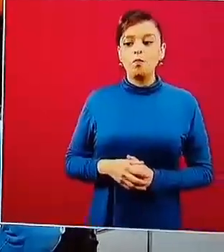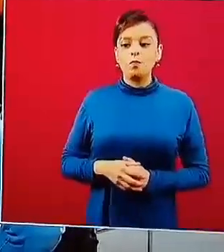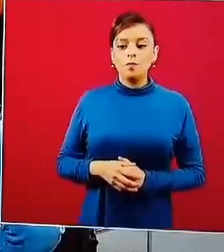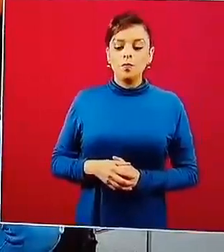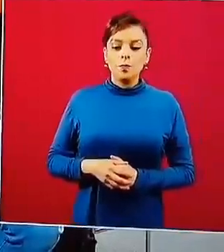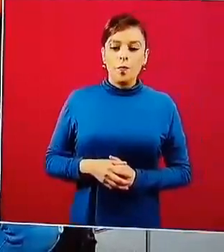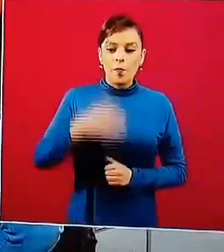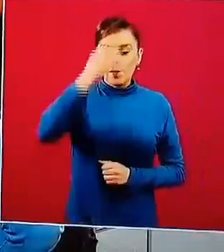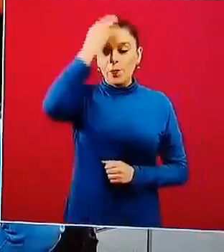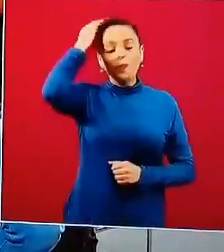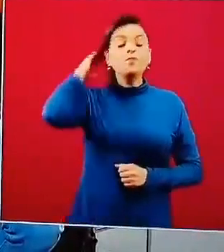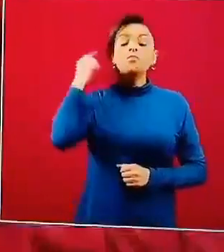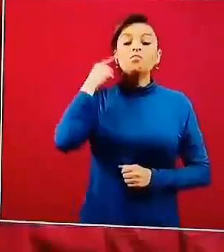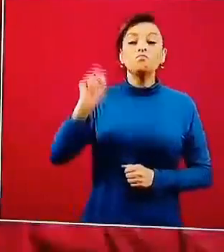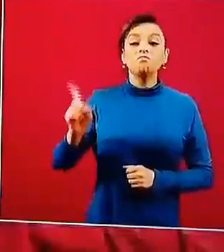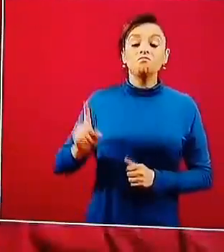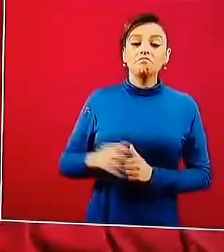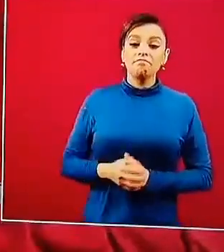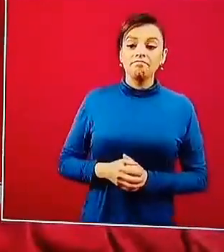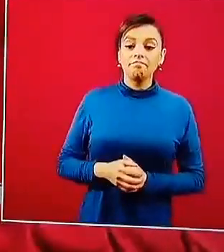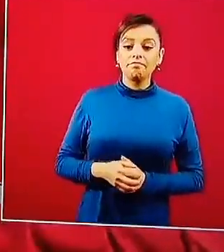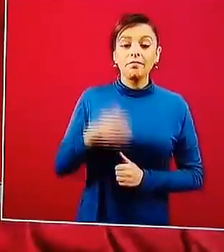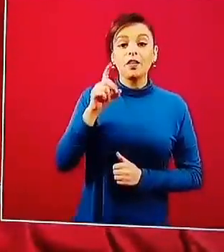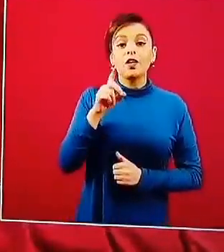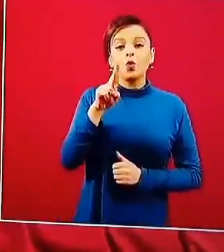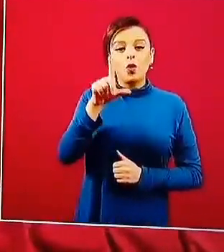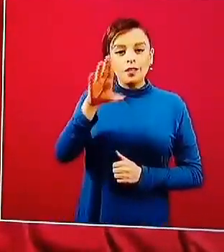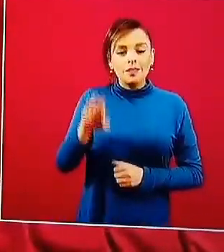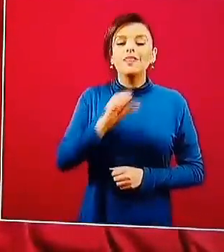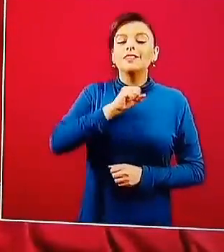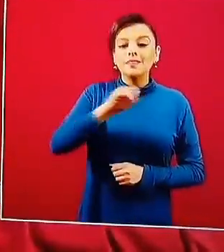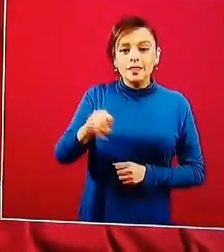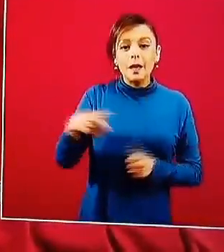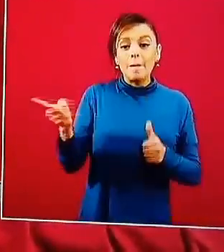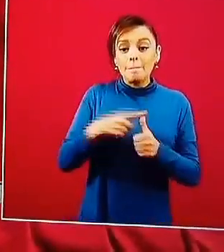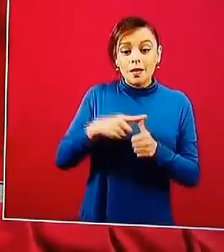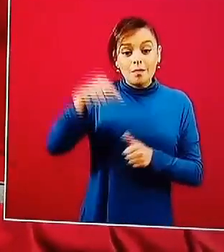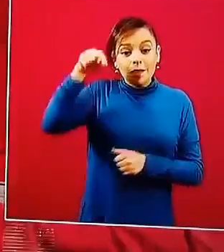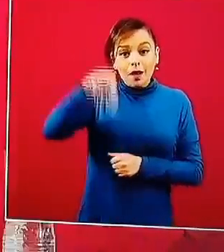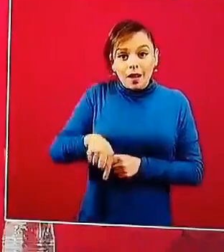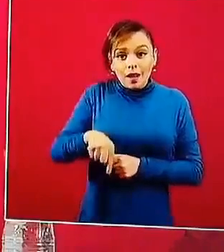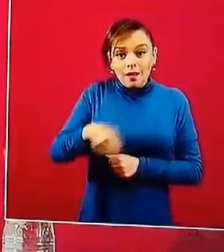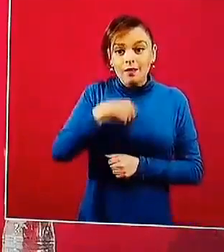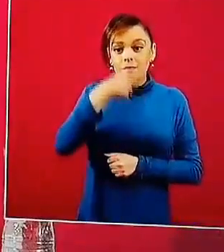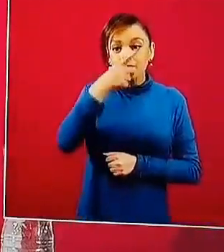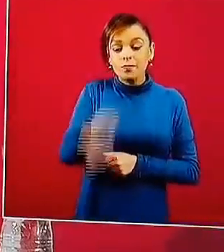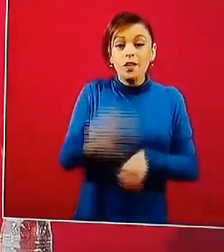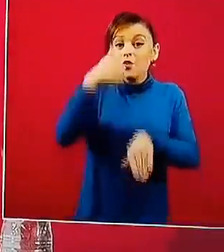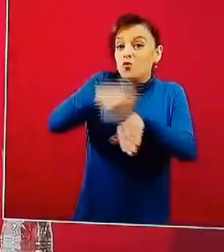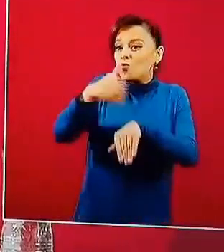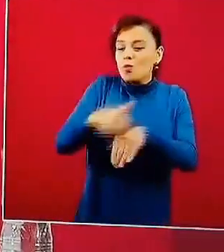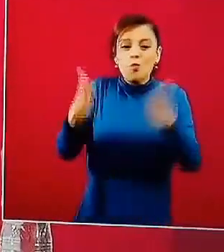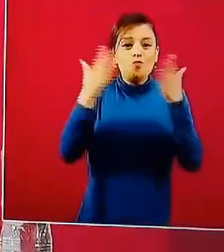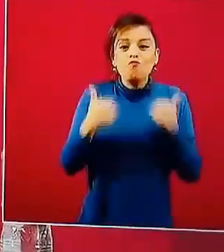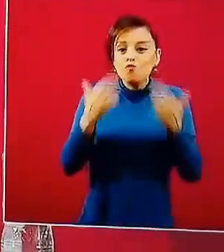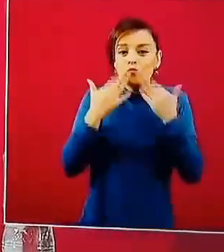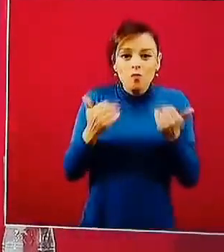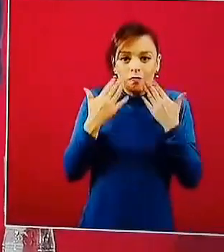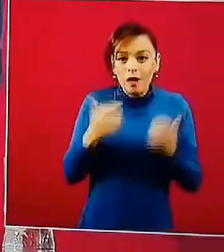Dulce, sí. Desde la primera vez que presentamos aquí, no hay número, se lo estoy explicando. No es que haya un